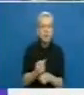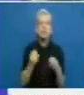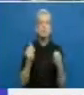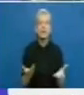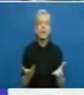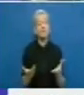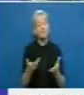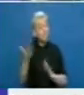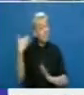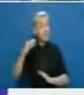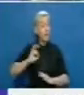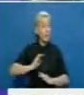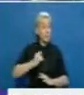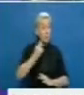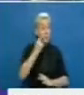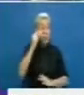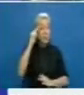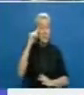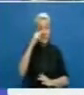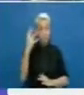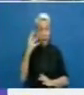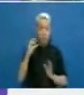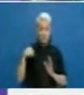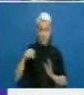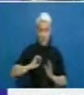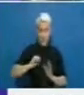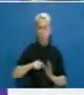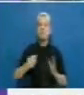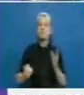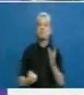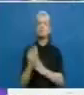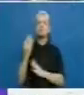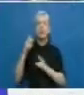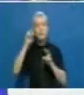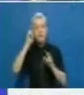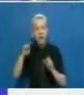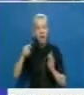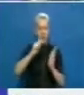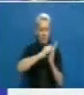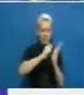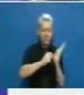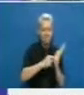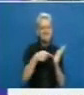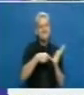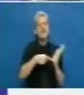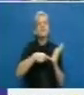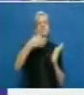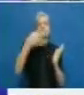nace todo esto en el año 1974 con un acta de reparación de Perón, era muy vago, muy